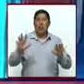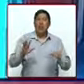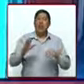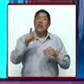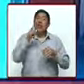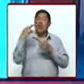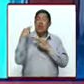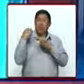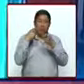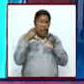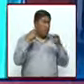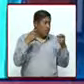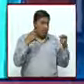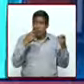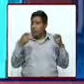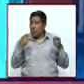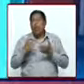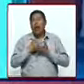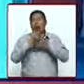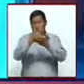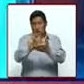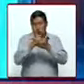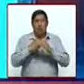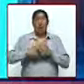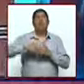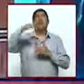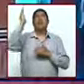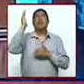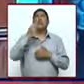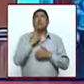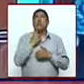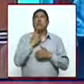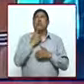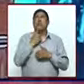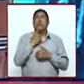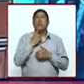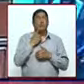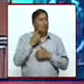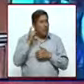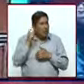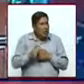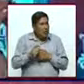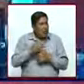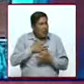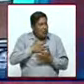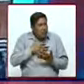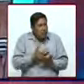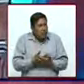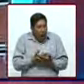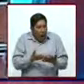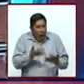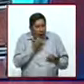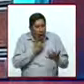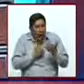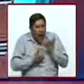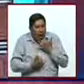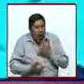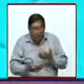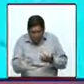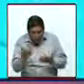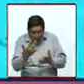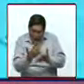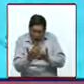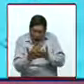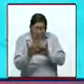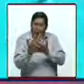regenta, ella debería auxiliar. Y más que eso, hay que ser un humanitario para poder ayudar a